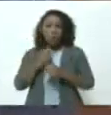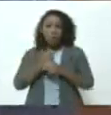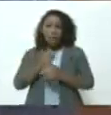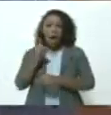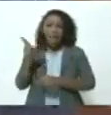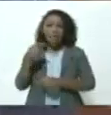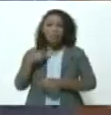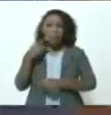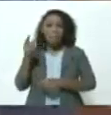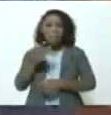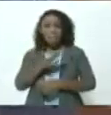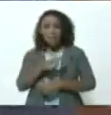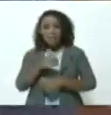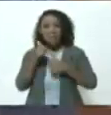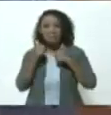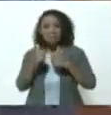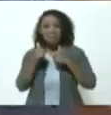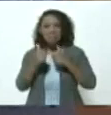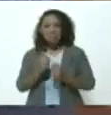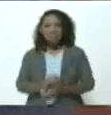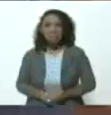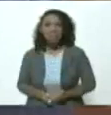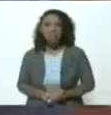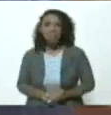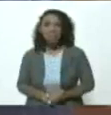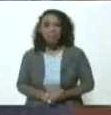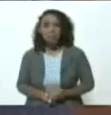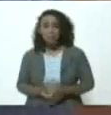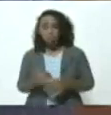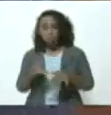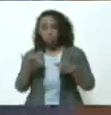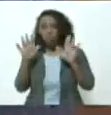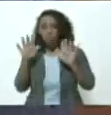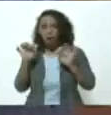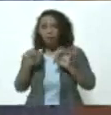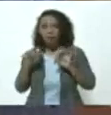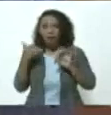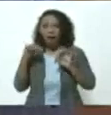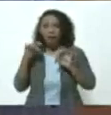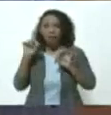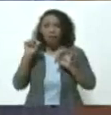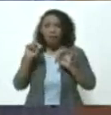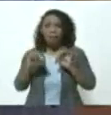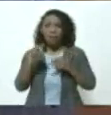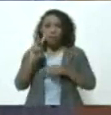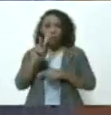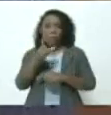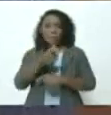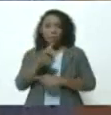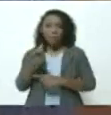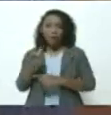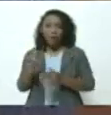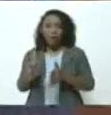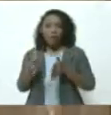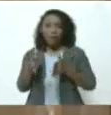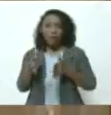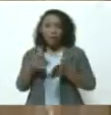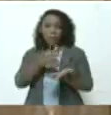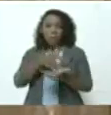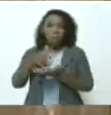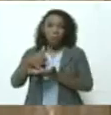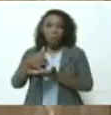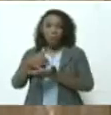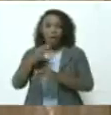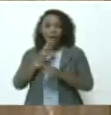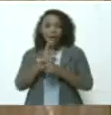eso a mí me parece emocionante. Que por cierto, tenemos acá también a dos de las personas que han ganado en los concursos a través de las